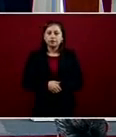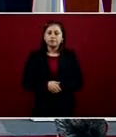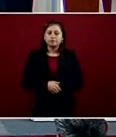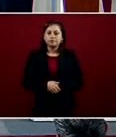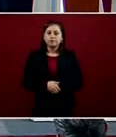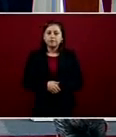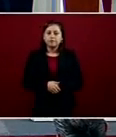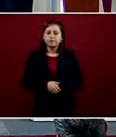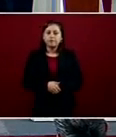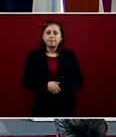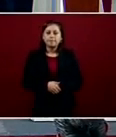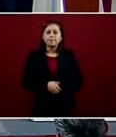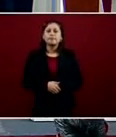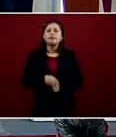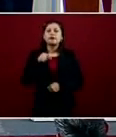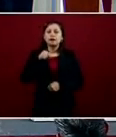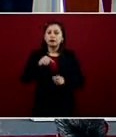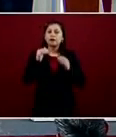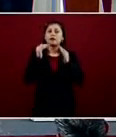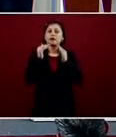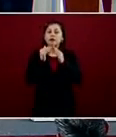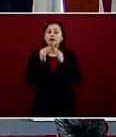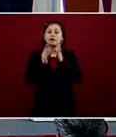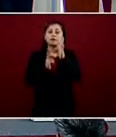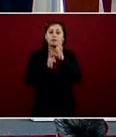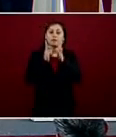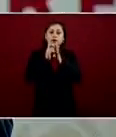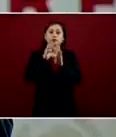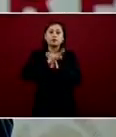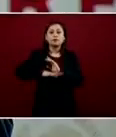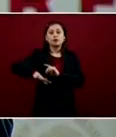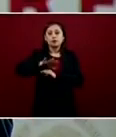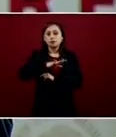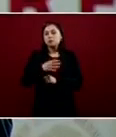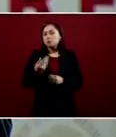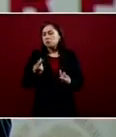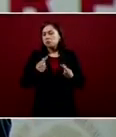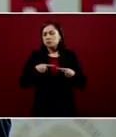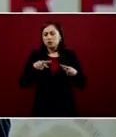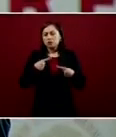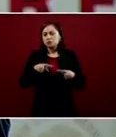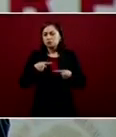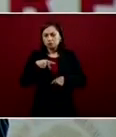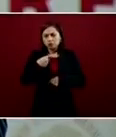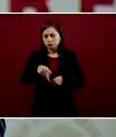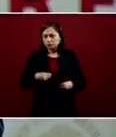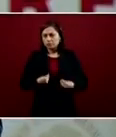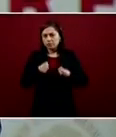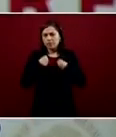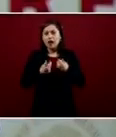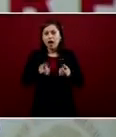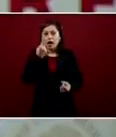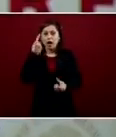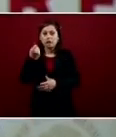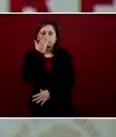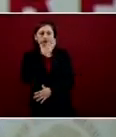Aquí en estos departamentos había derechohabientes, algunos alcanzaron a salir,